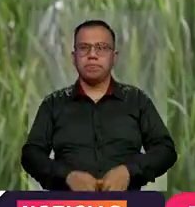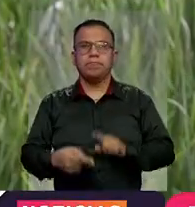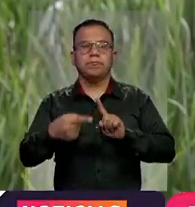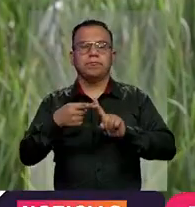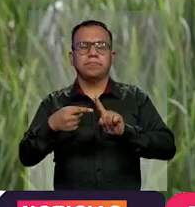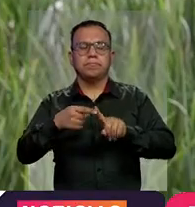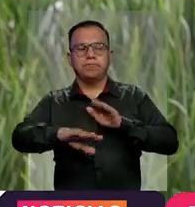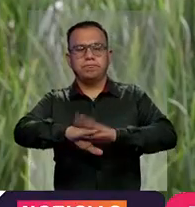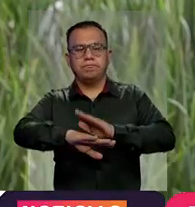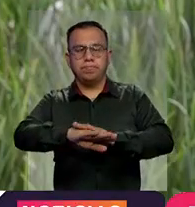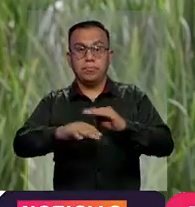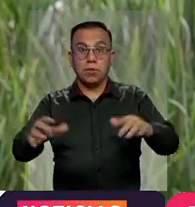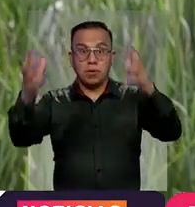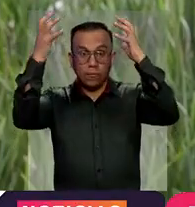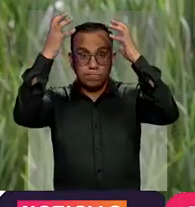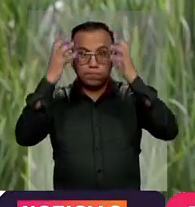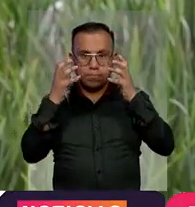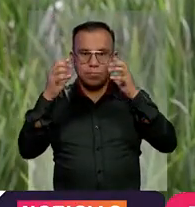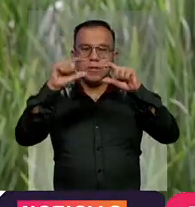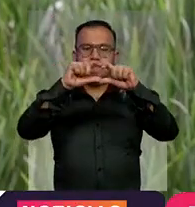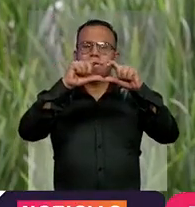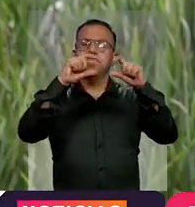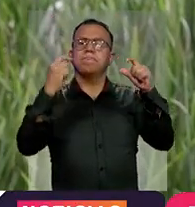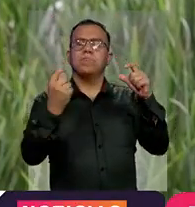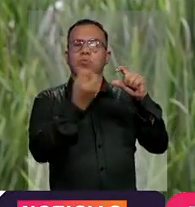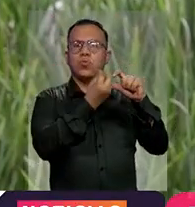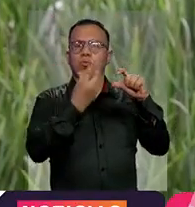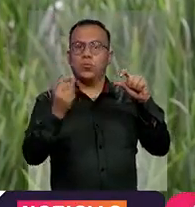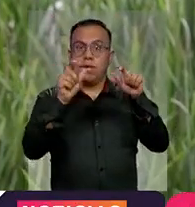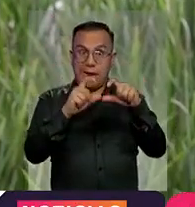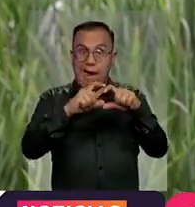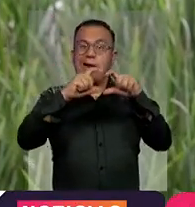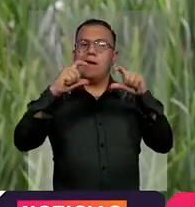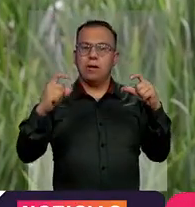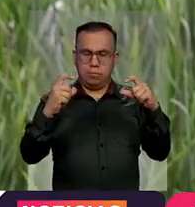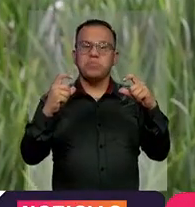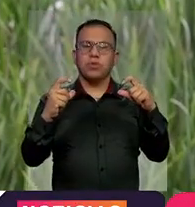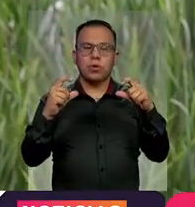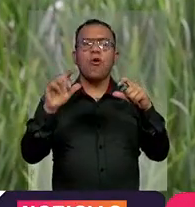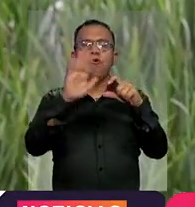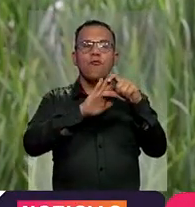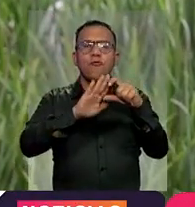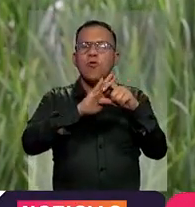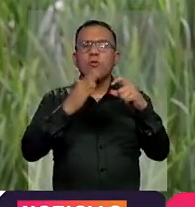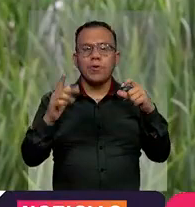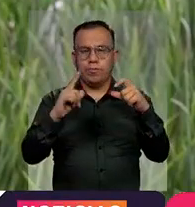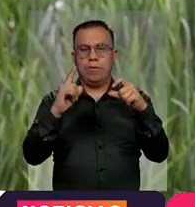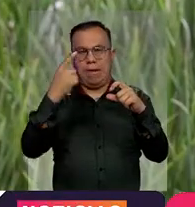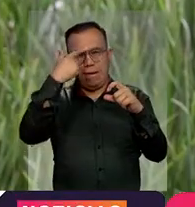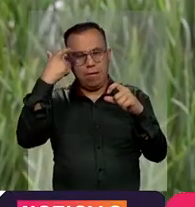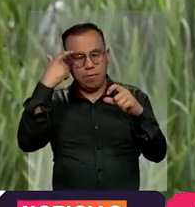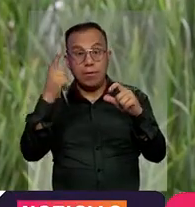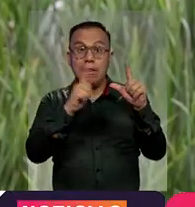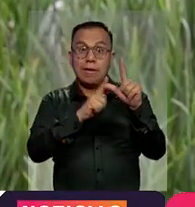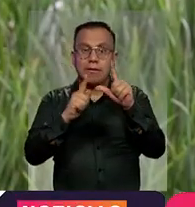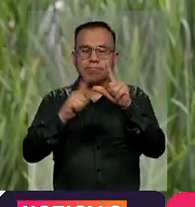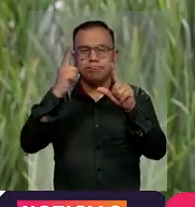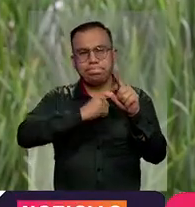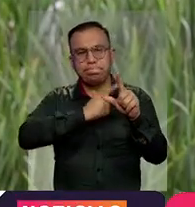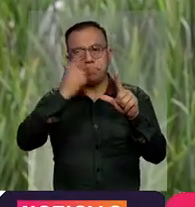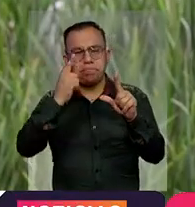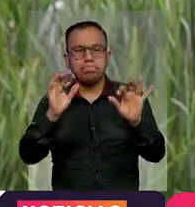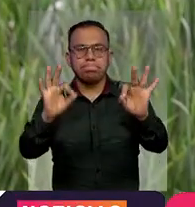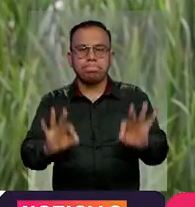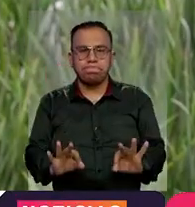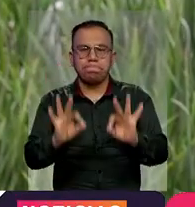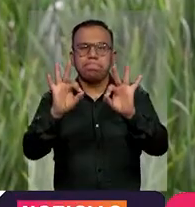lugar, en los cascos deben tener una identificación más grande con fondo negro y letras blancas para tener una